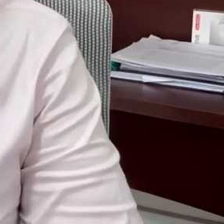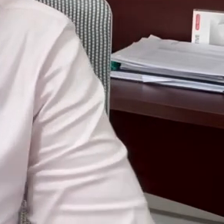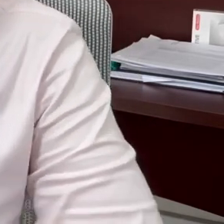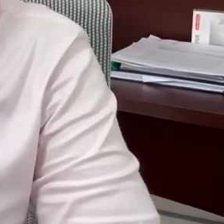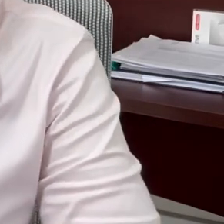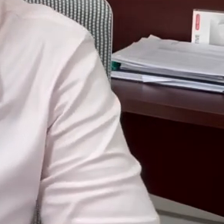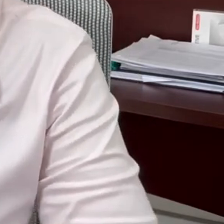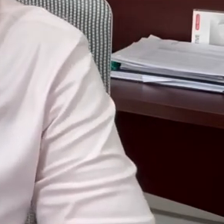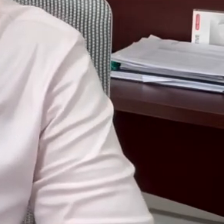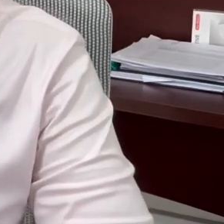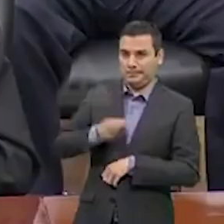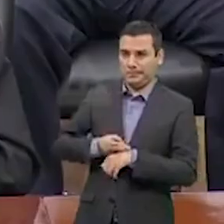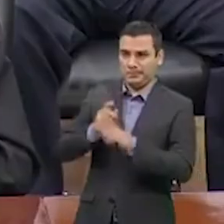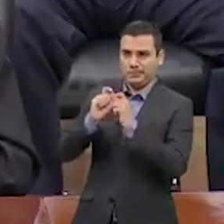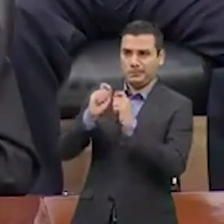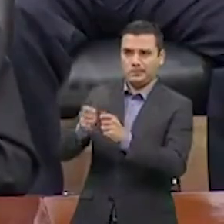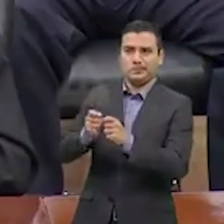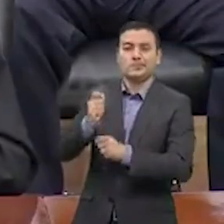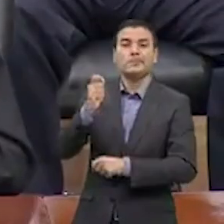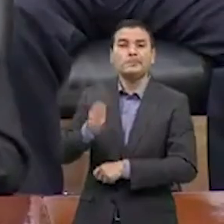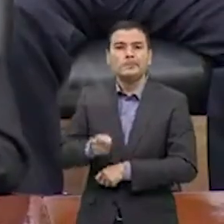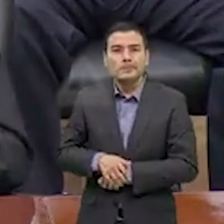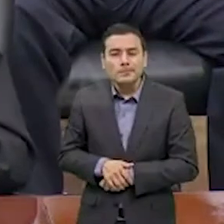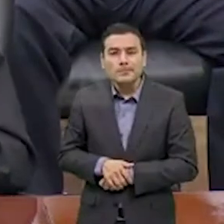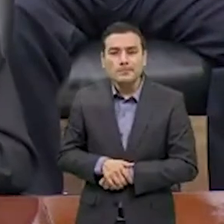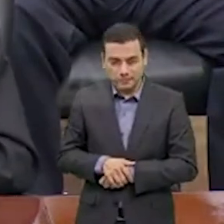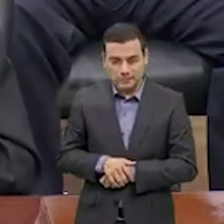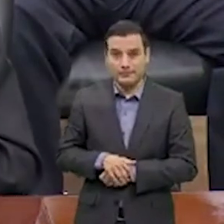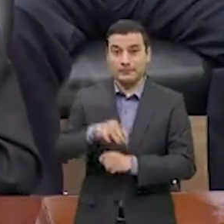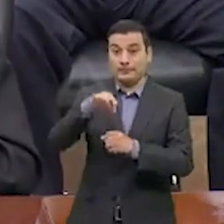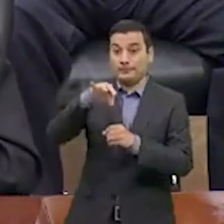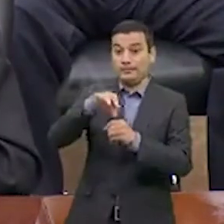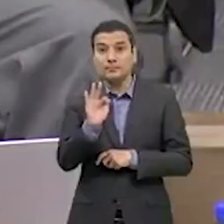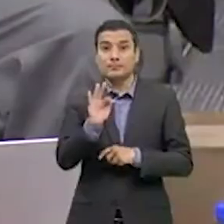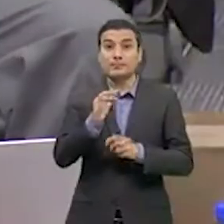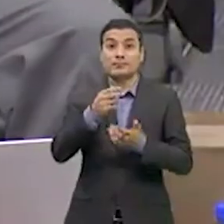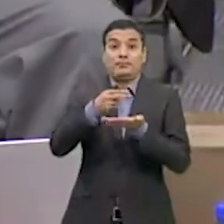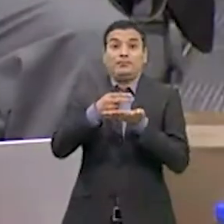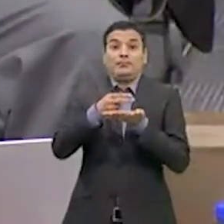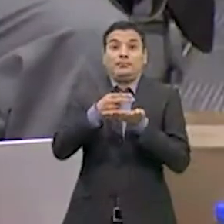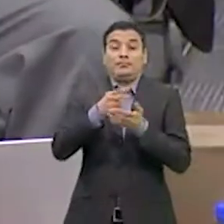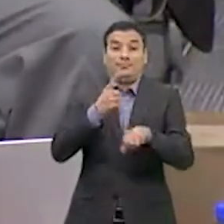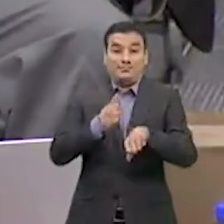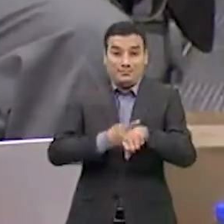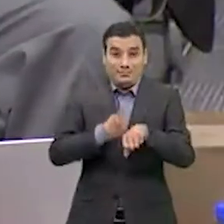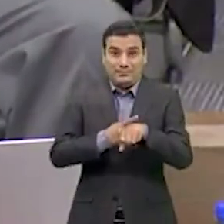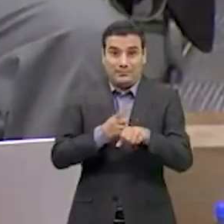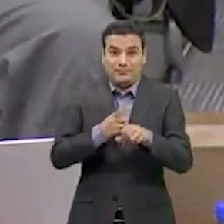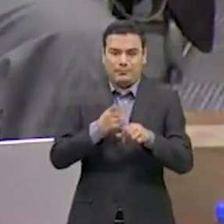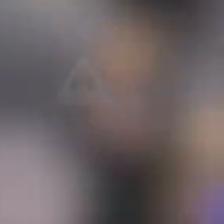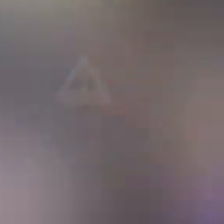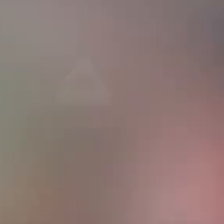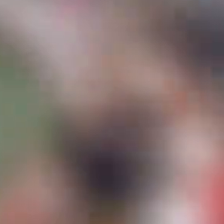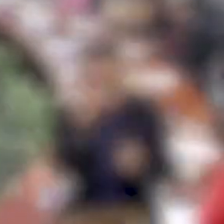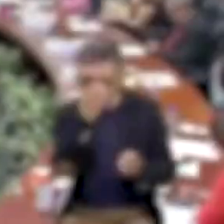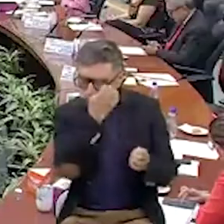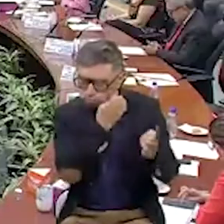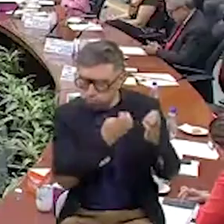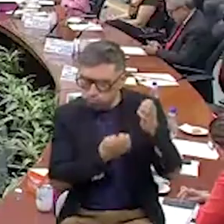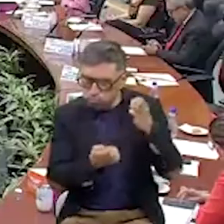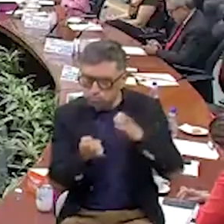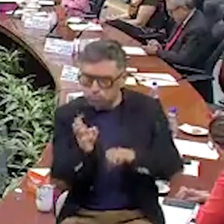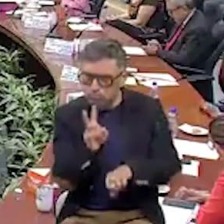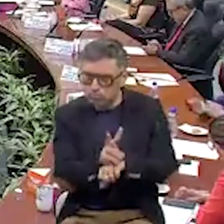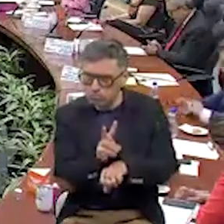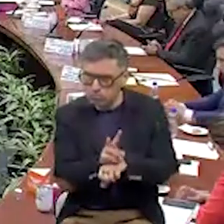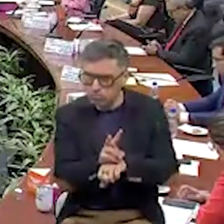noviembre primero de noviembre este proceso es conocido como El más grande de la historia del país pues es la primera vez que hay elecciones